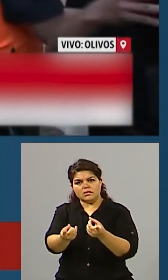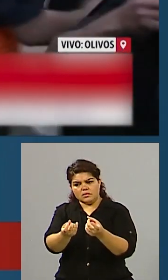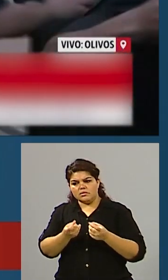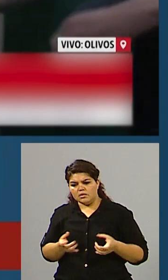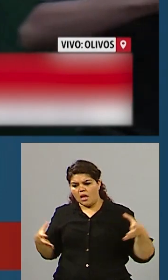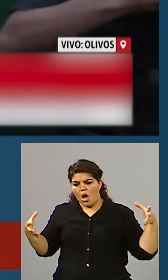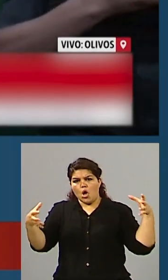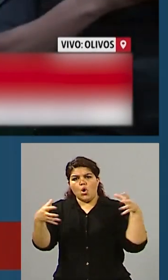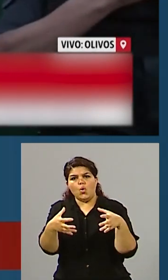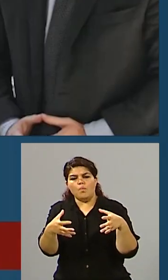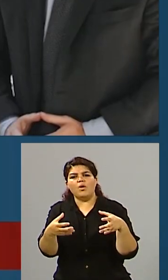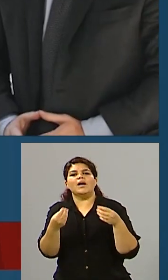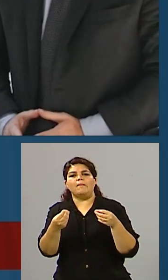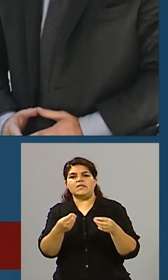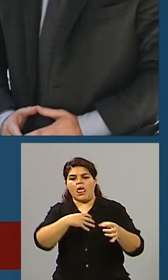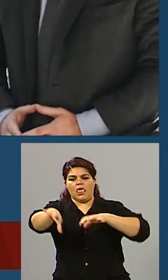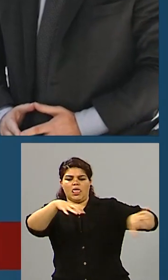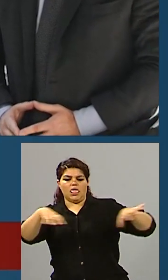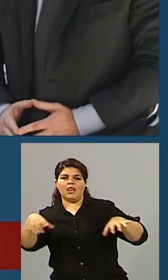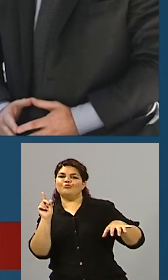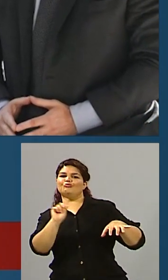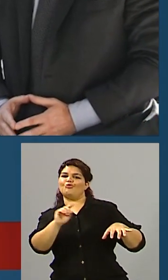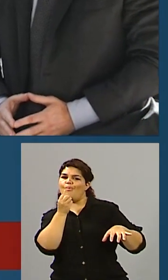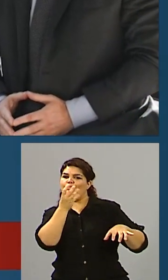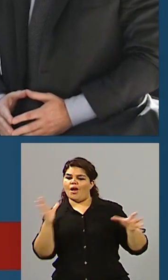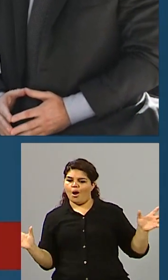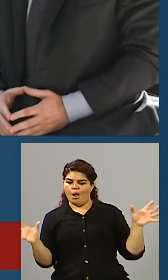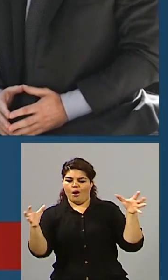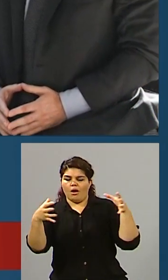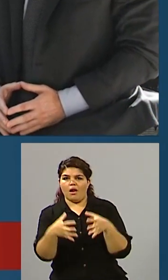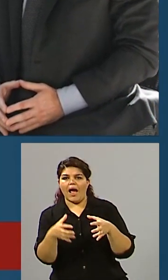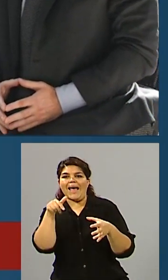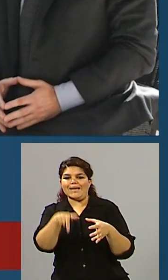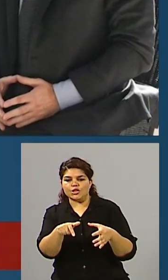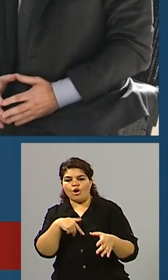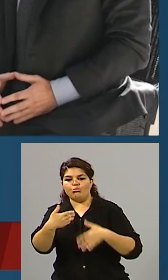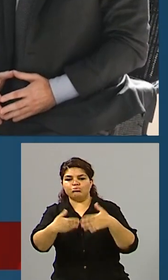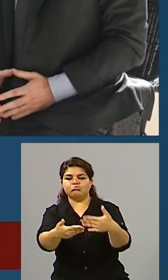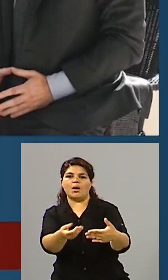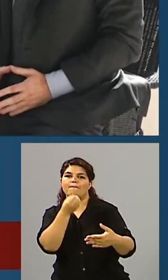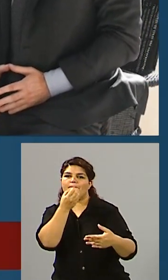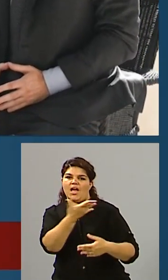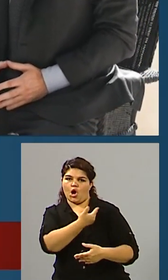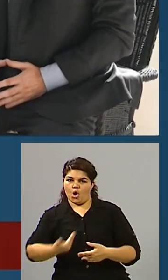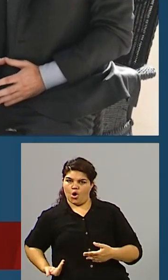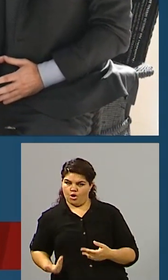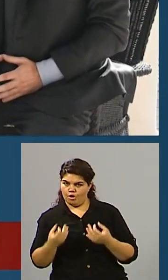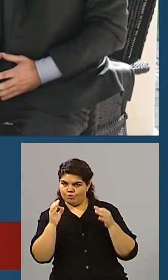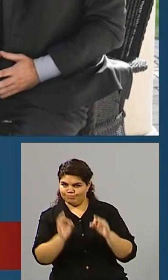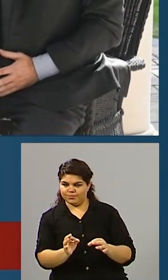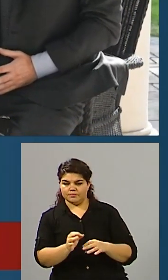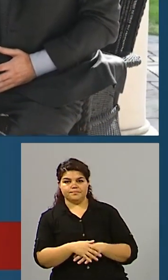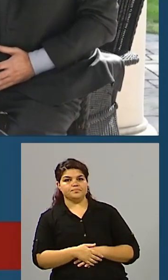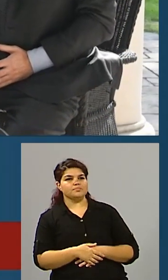poder gobernar. Sí, yo no sé si tendremos que hablar de apertura o tenemos que hablar de pragmatismo, sobre todo porque